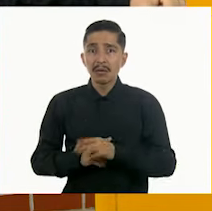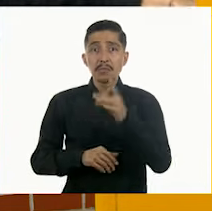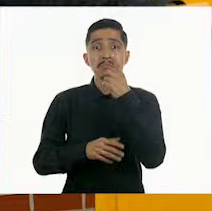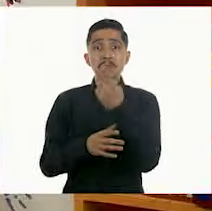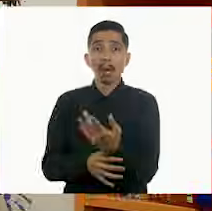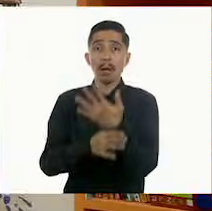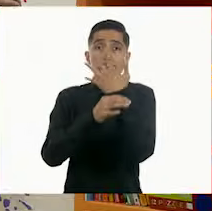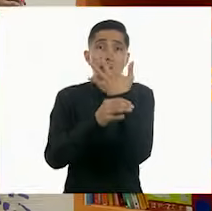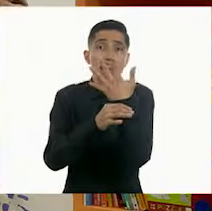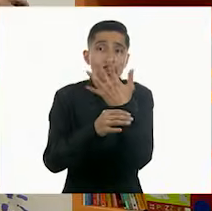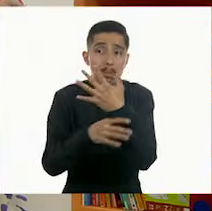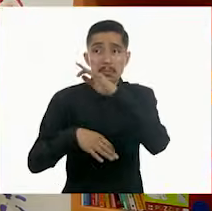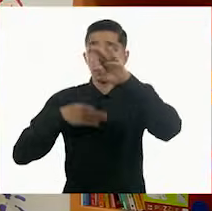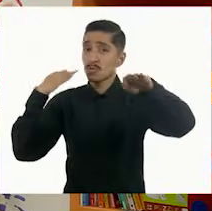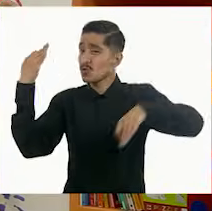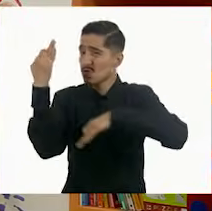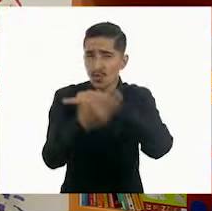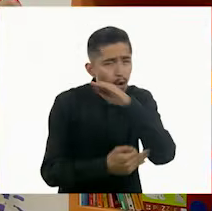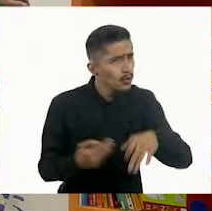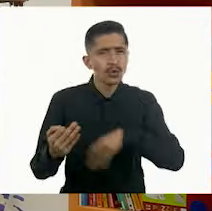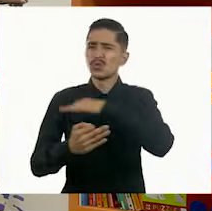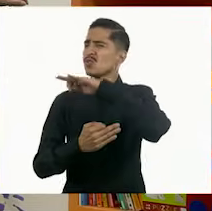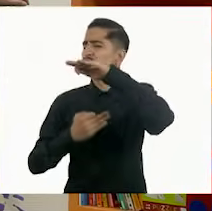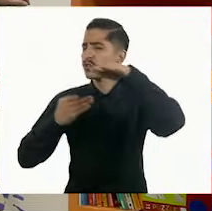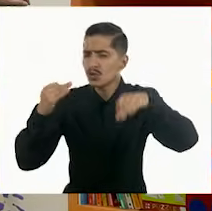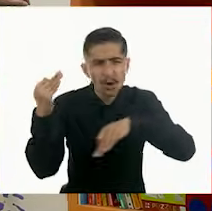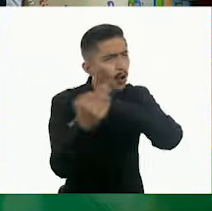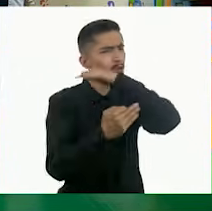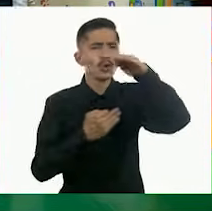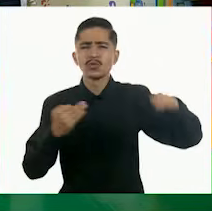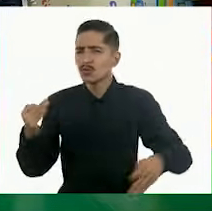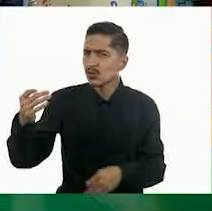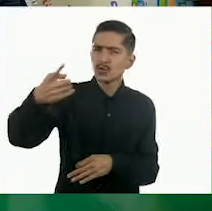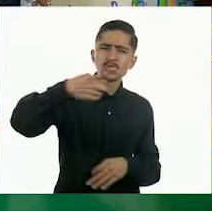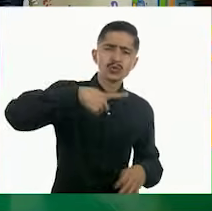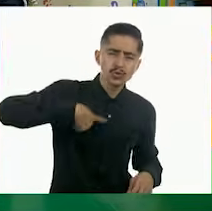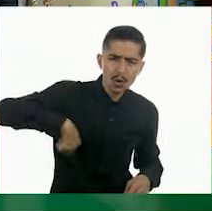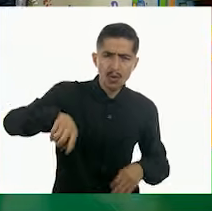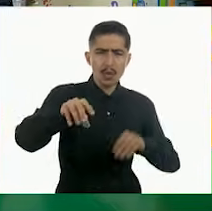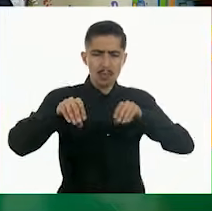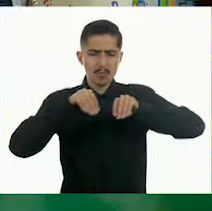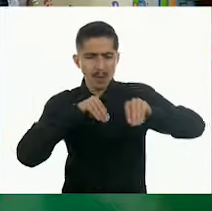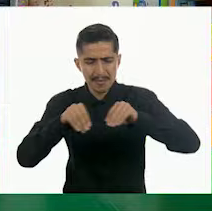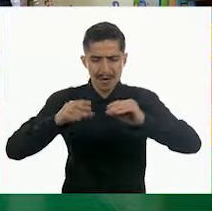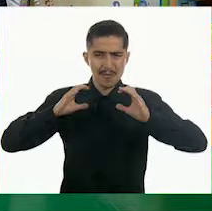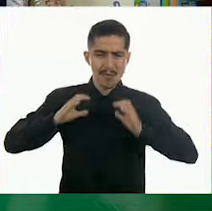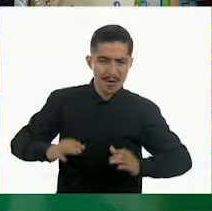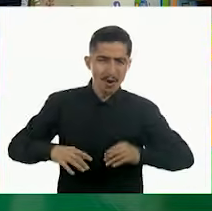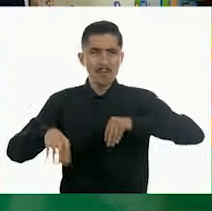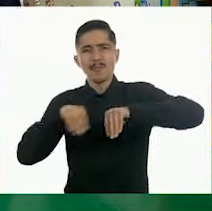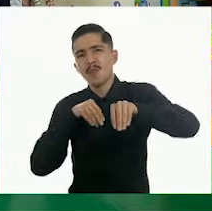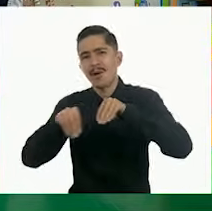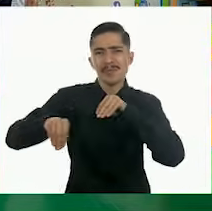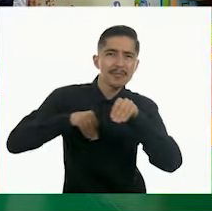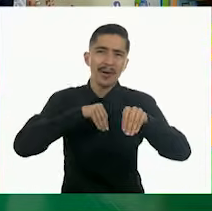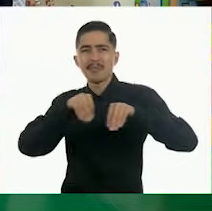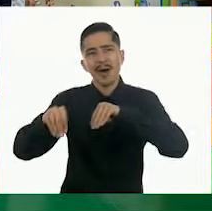todos... ¡Dice que todos! ¡Pero todos, todos! ¡Pero todos, todos! ¡Muevan su cuerpo! ¡Muevan su cuerpo! ¡Jao!